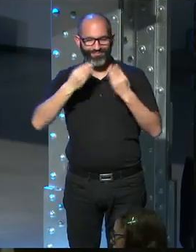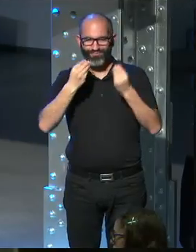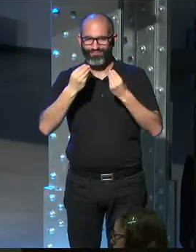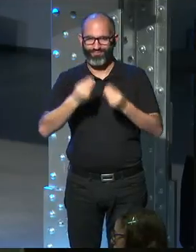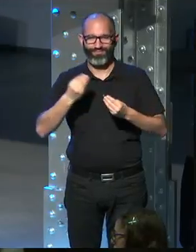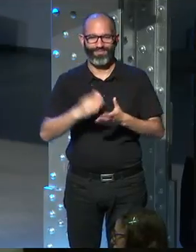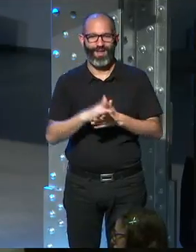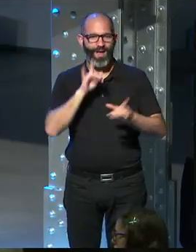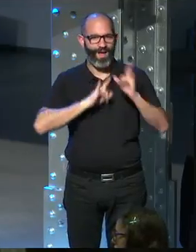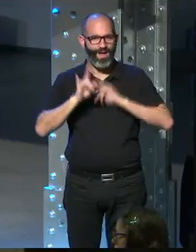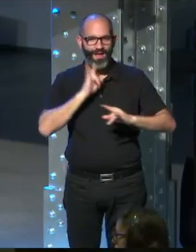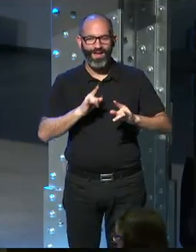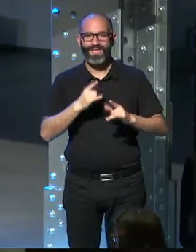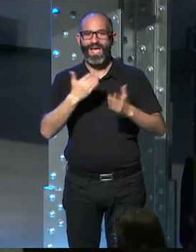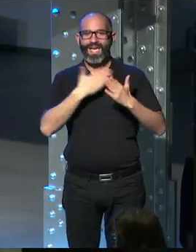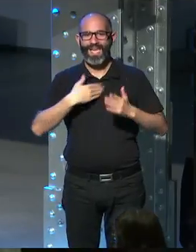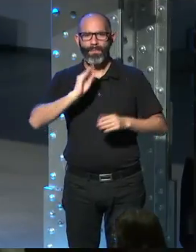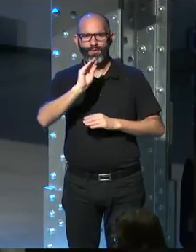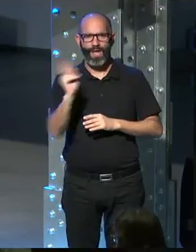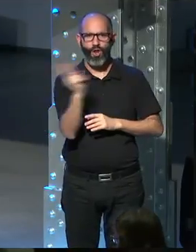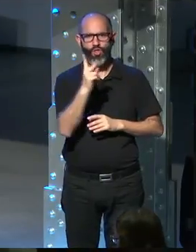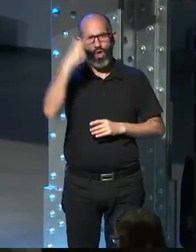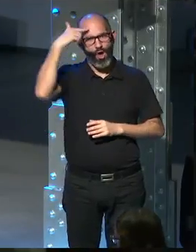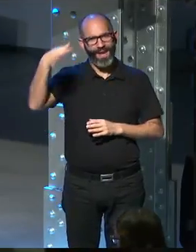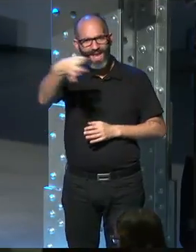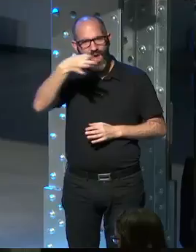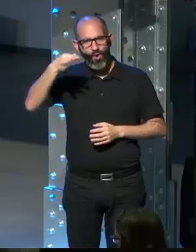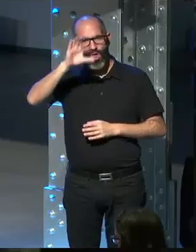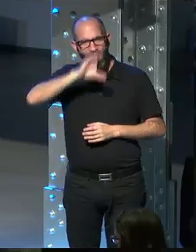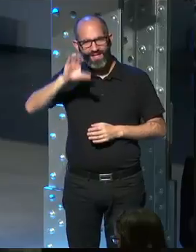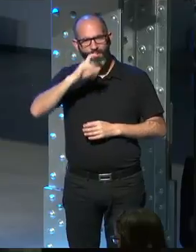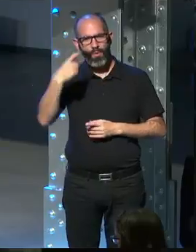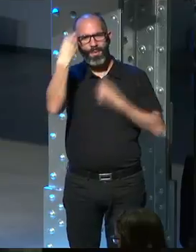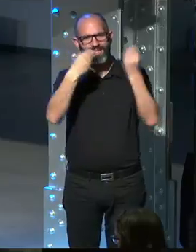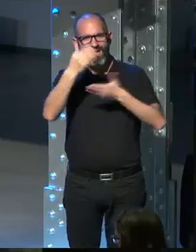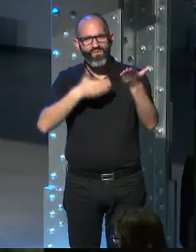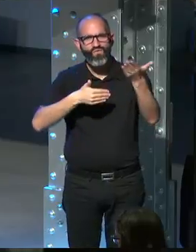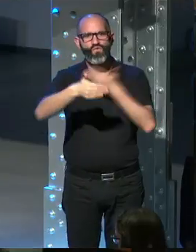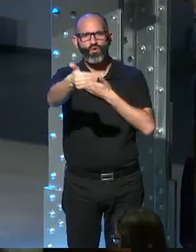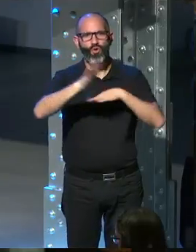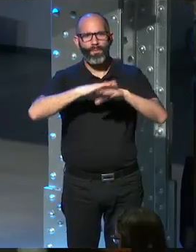bueno, pues simplemente quería preguntaros a los dos, como neurocientíficos, ¿qué futuro prevenís